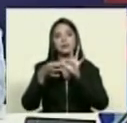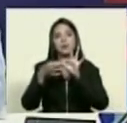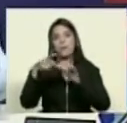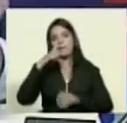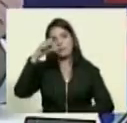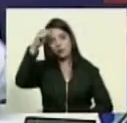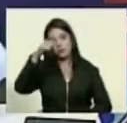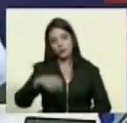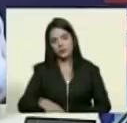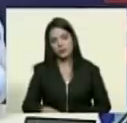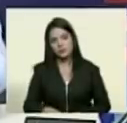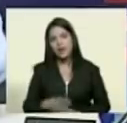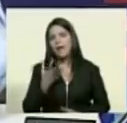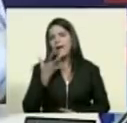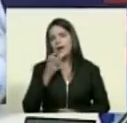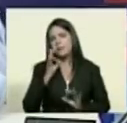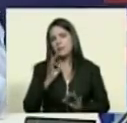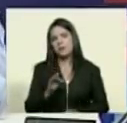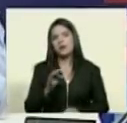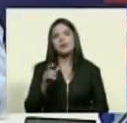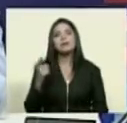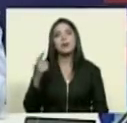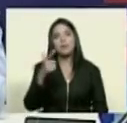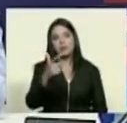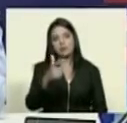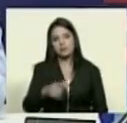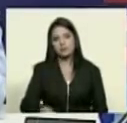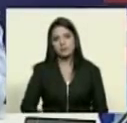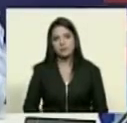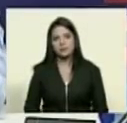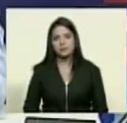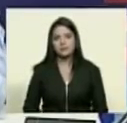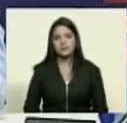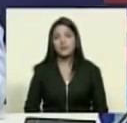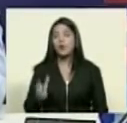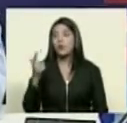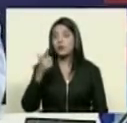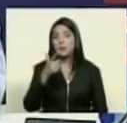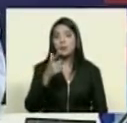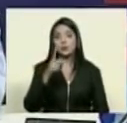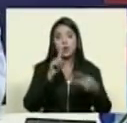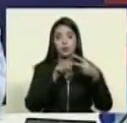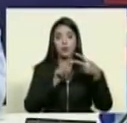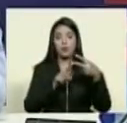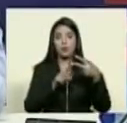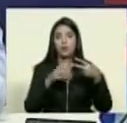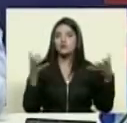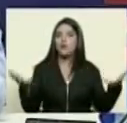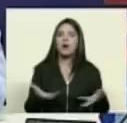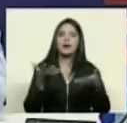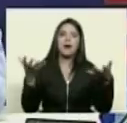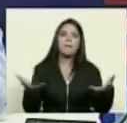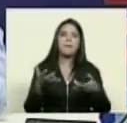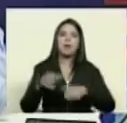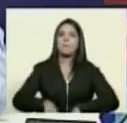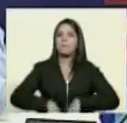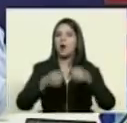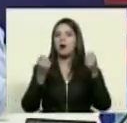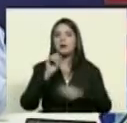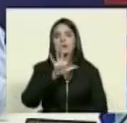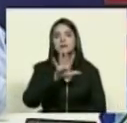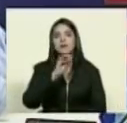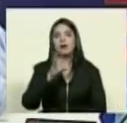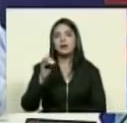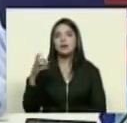Maduro. Pongo un ejemplo muy concreto, el transporte. Con el transporte han pasado dos cosas. Nos quemaron y nos deterioraron más de 500 unidades